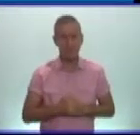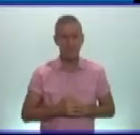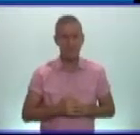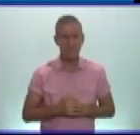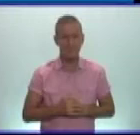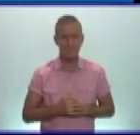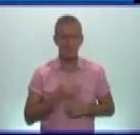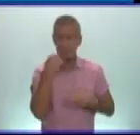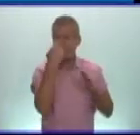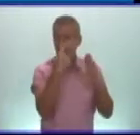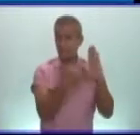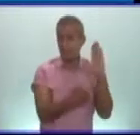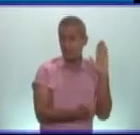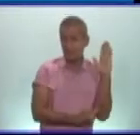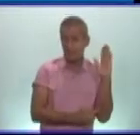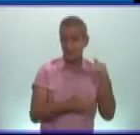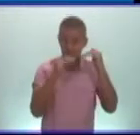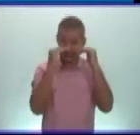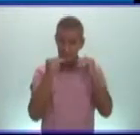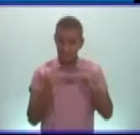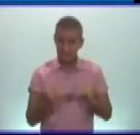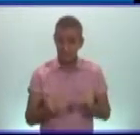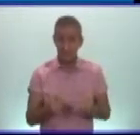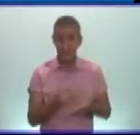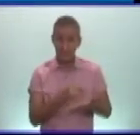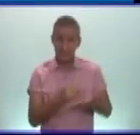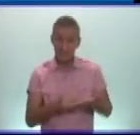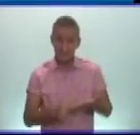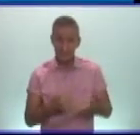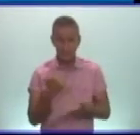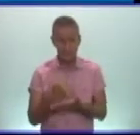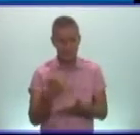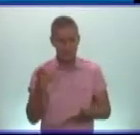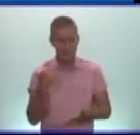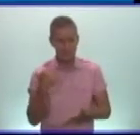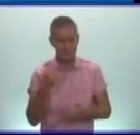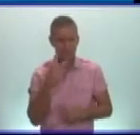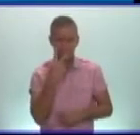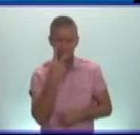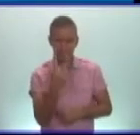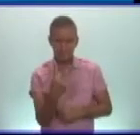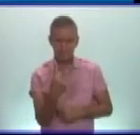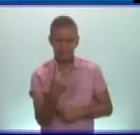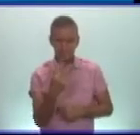las características y la estructura de la carta oficial. Veamos.